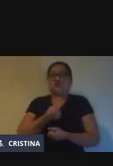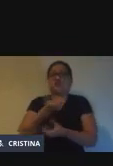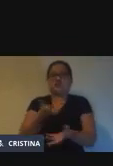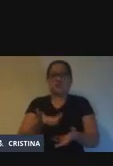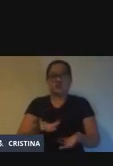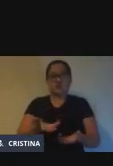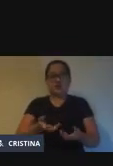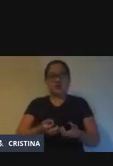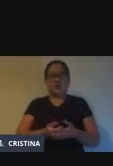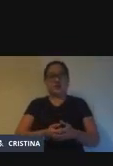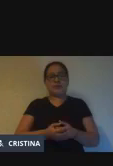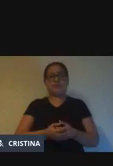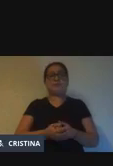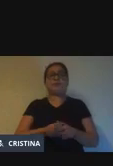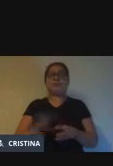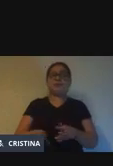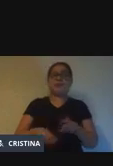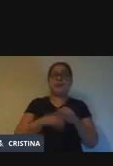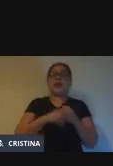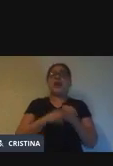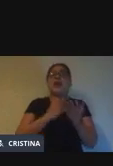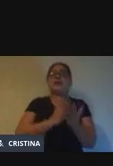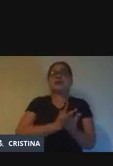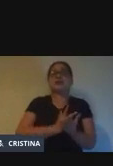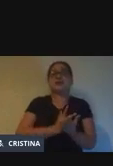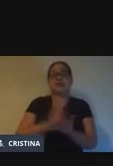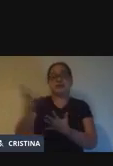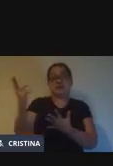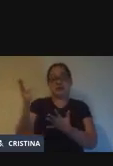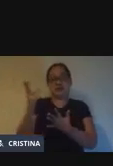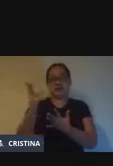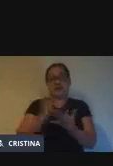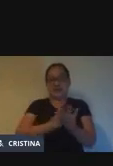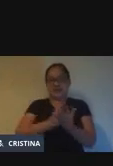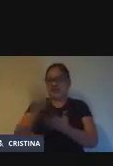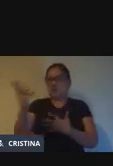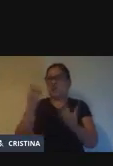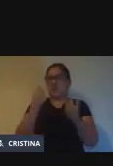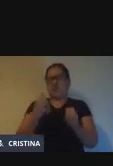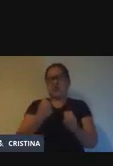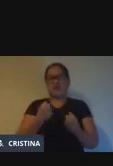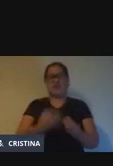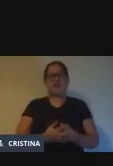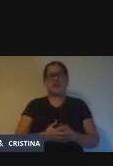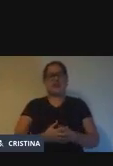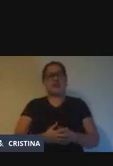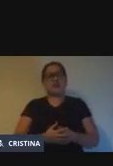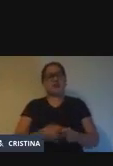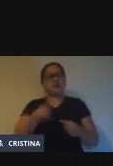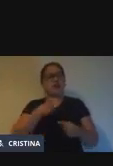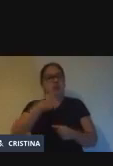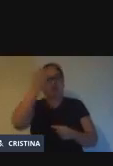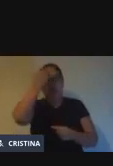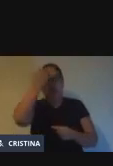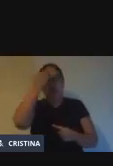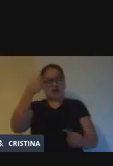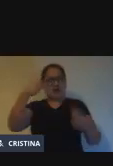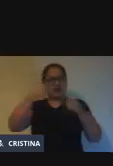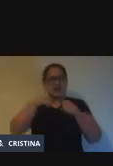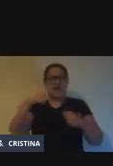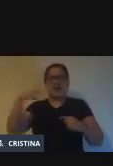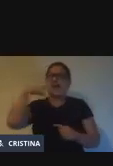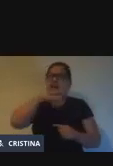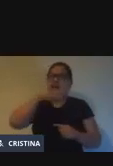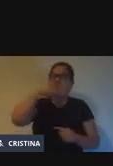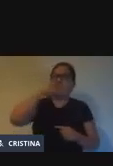Y a eso le vamos a agregar excesivo, ¿no? Para que sea intenso. Es decir, a mí me conocen como la precipitosa,